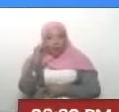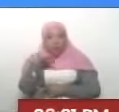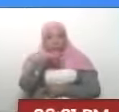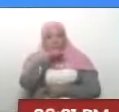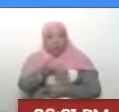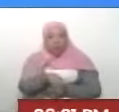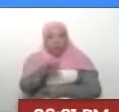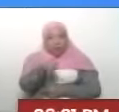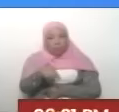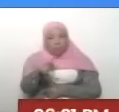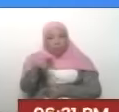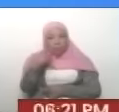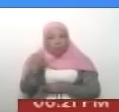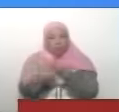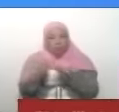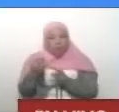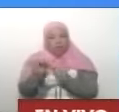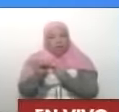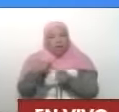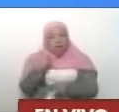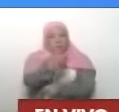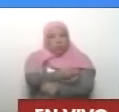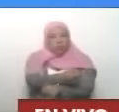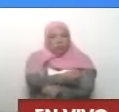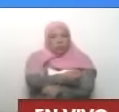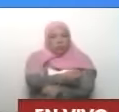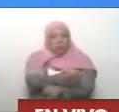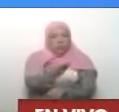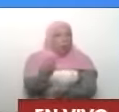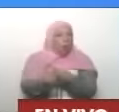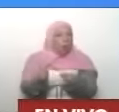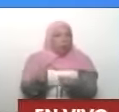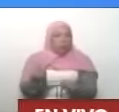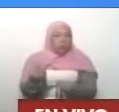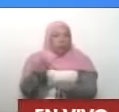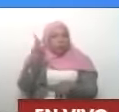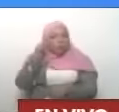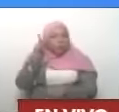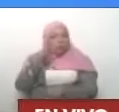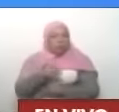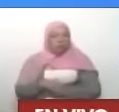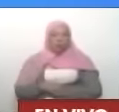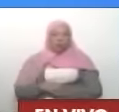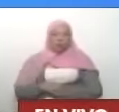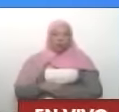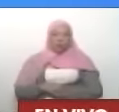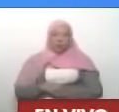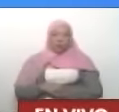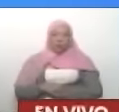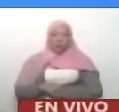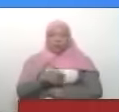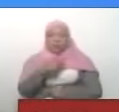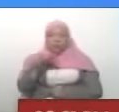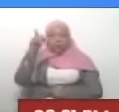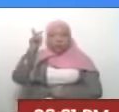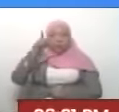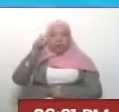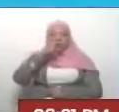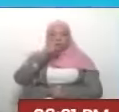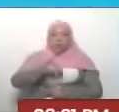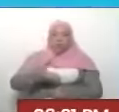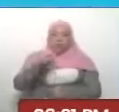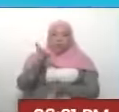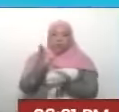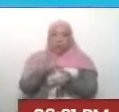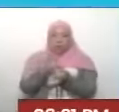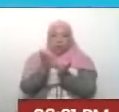historiadora también, o estás cerca de ser historiadora, eres profesora. Sí, presidente, profesora de Historia y